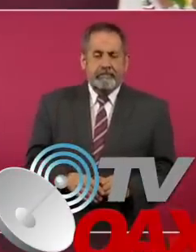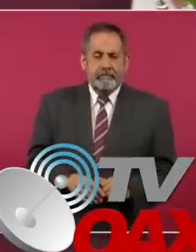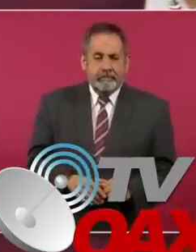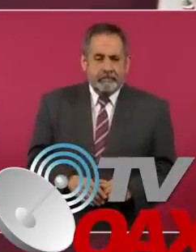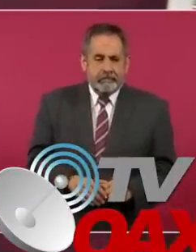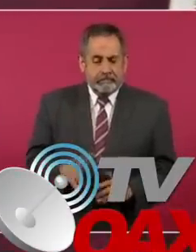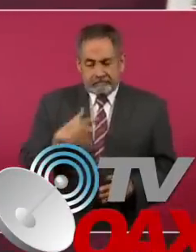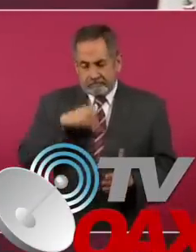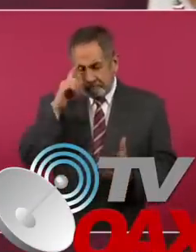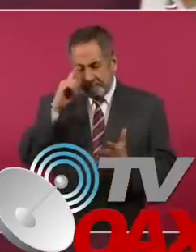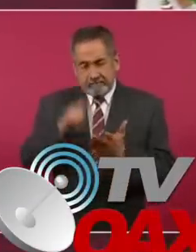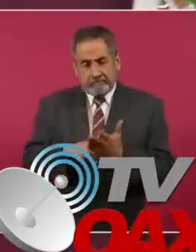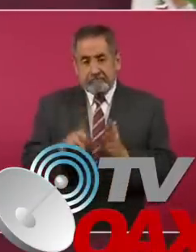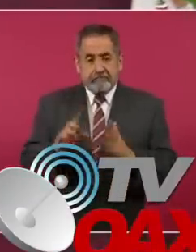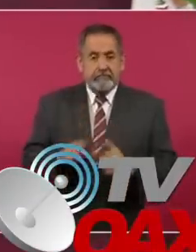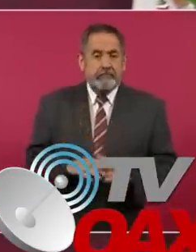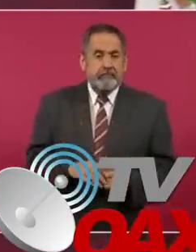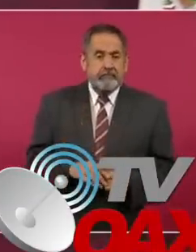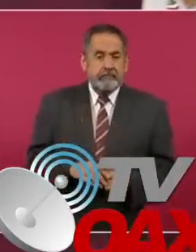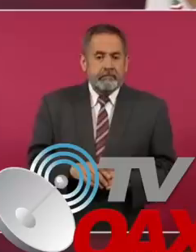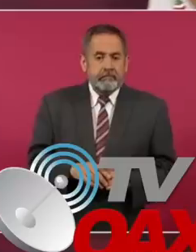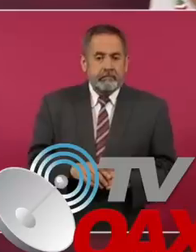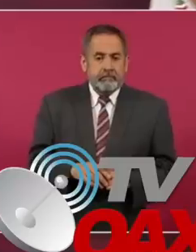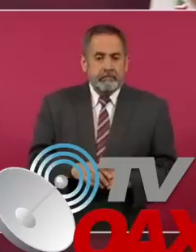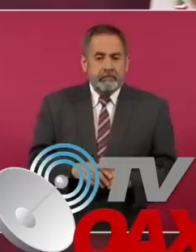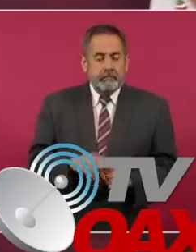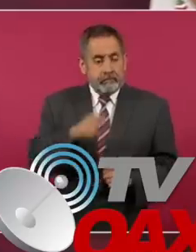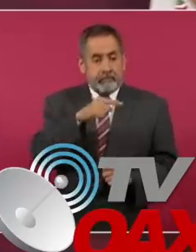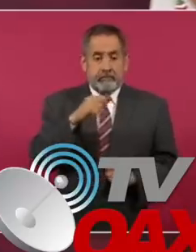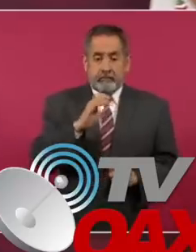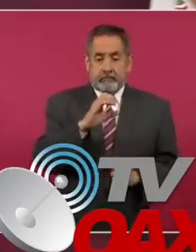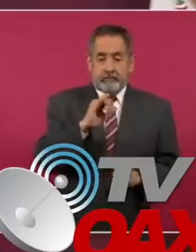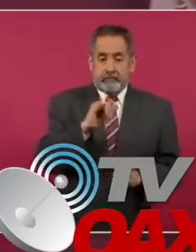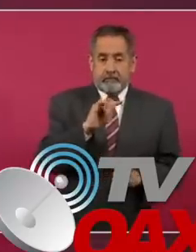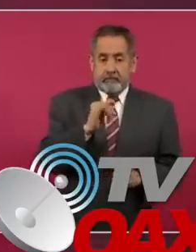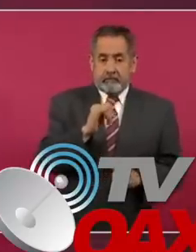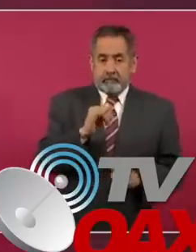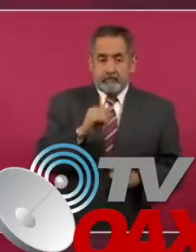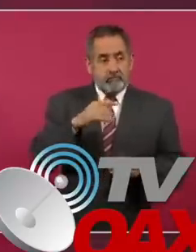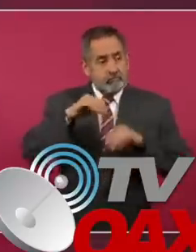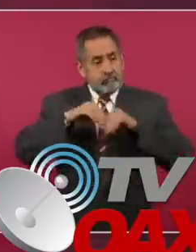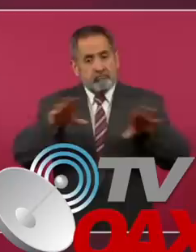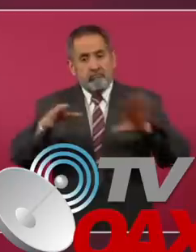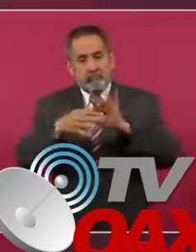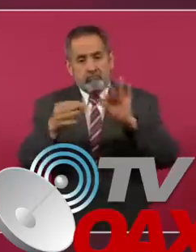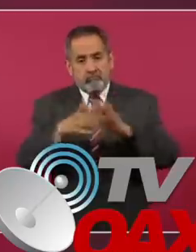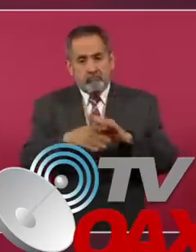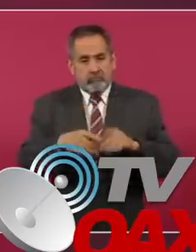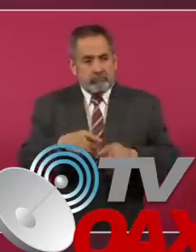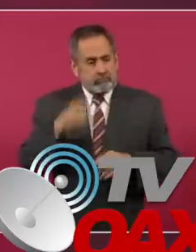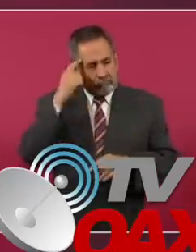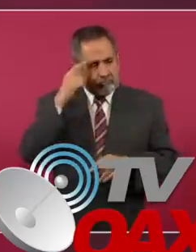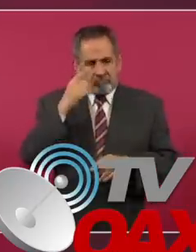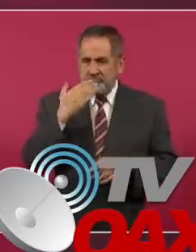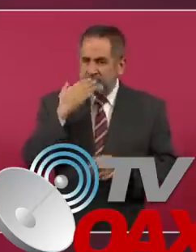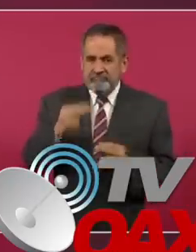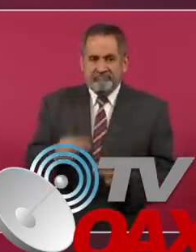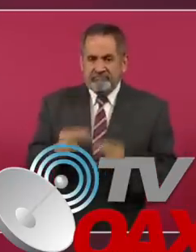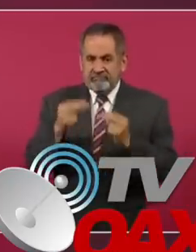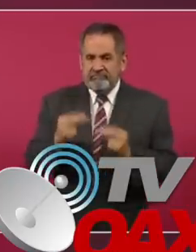Yo creo que nos escucharon aquí los de Citi cuando dije de que era un buen negocio, y es que